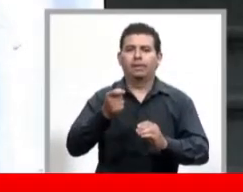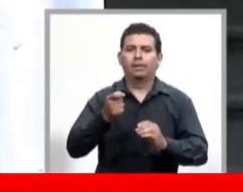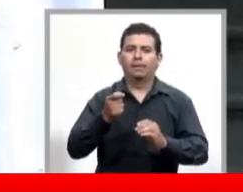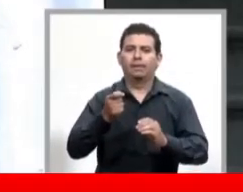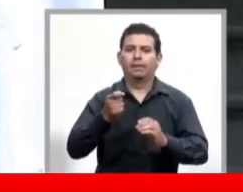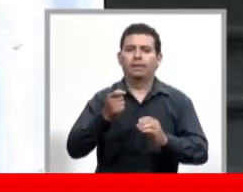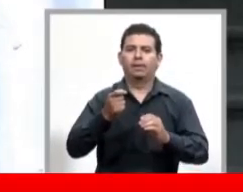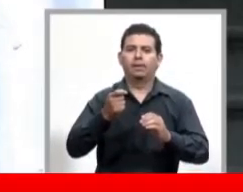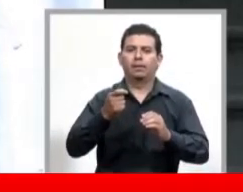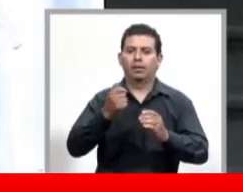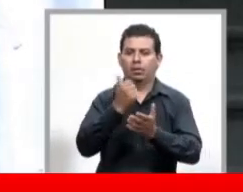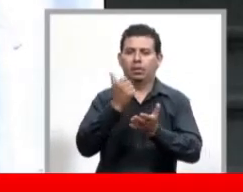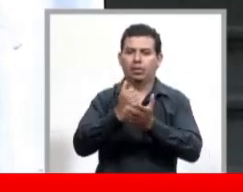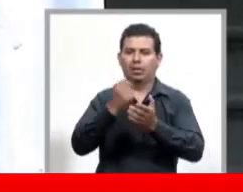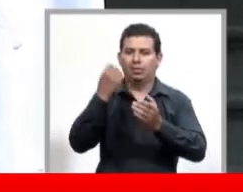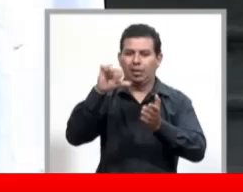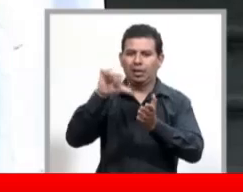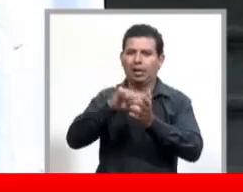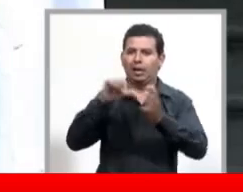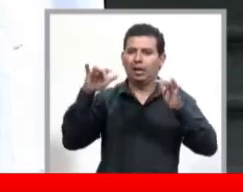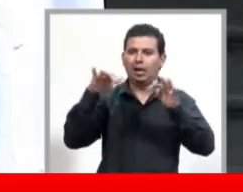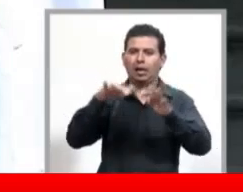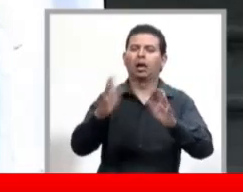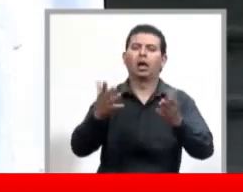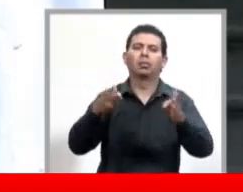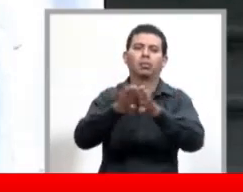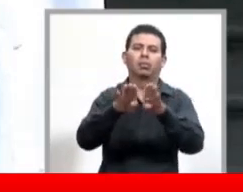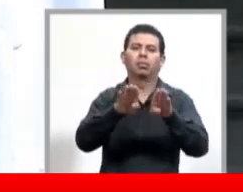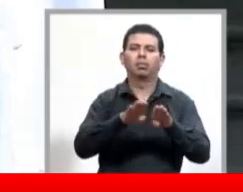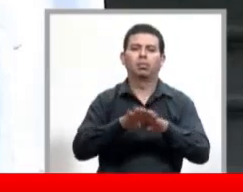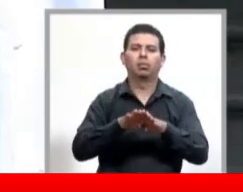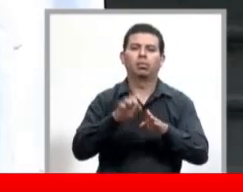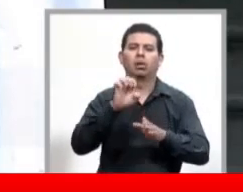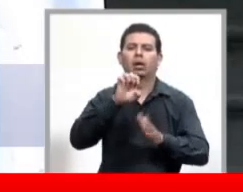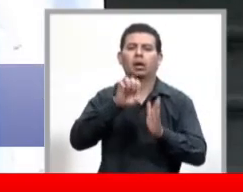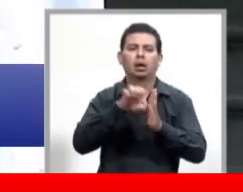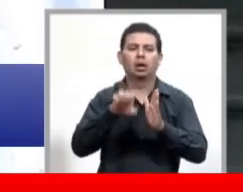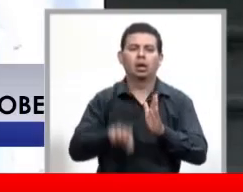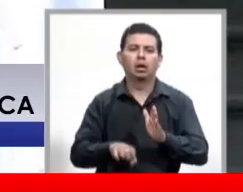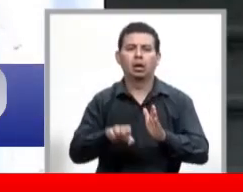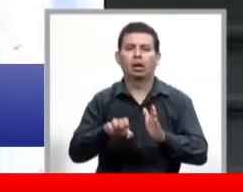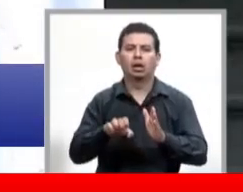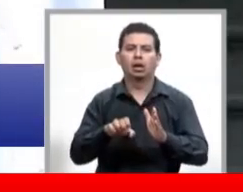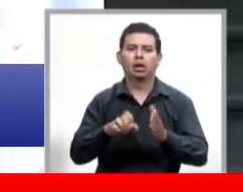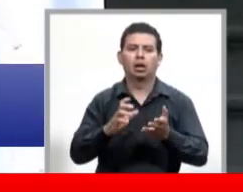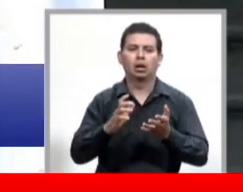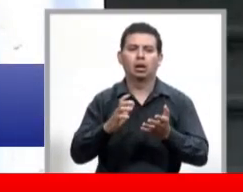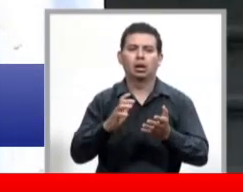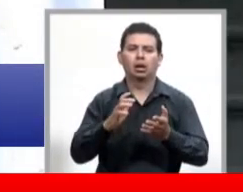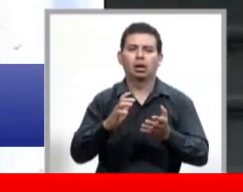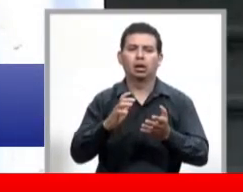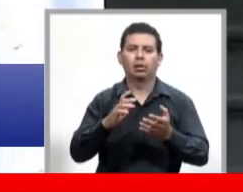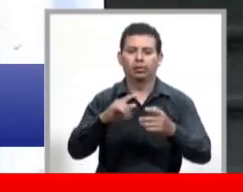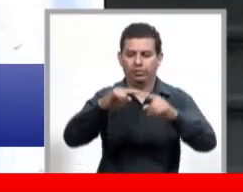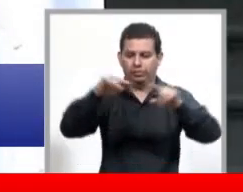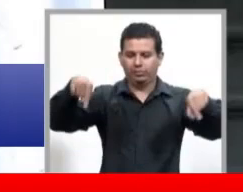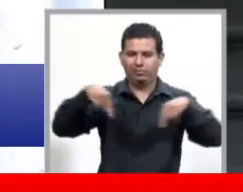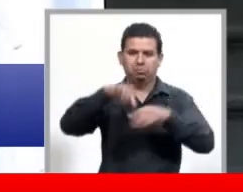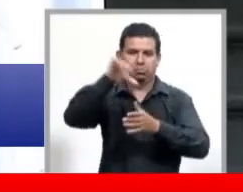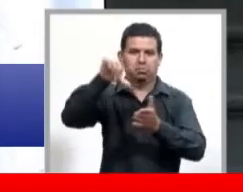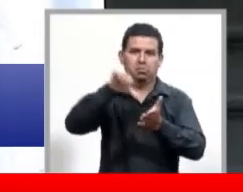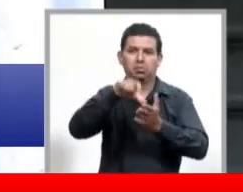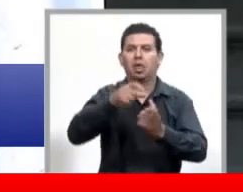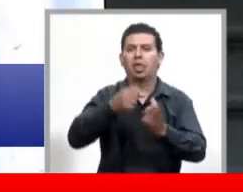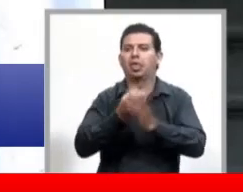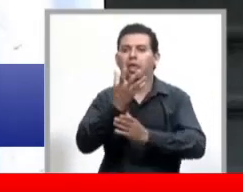cerrar. Eso qué significa que no puede haber nadie en el primer cuadro de la ciudad que